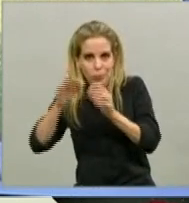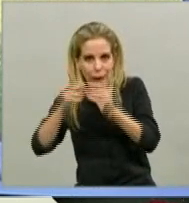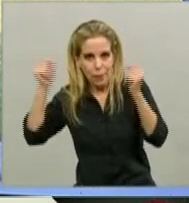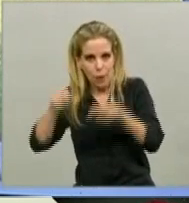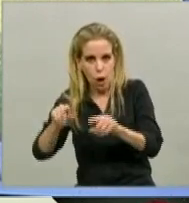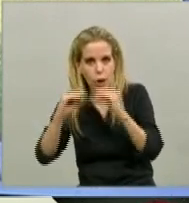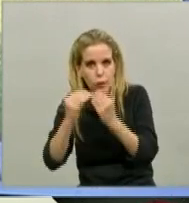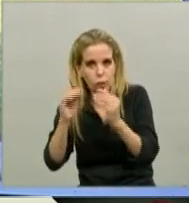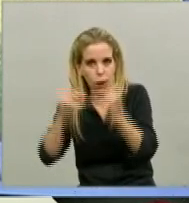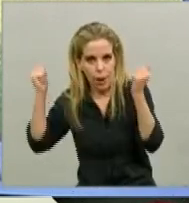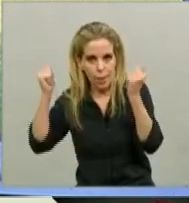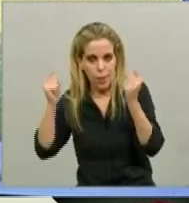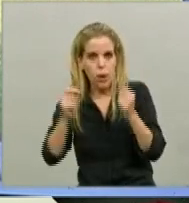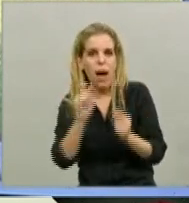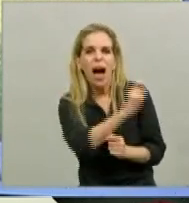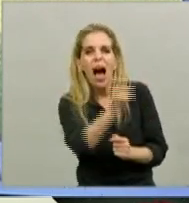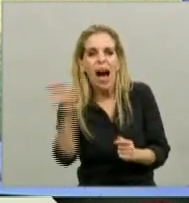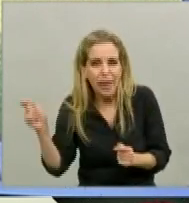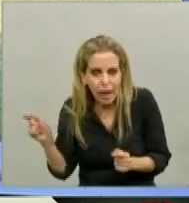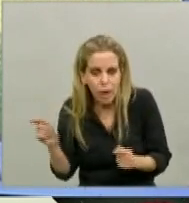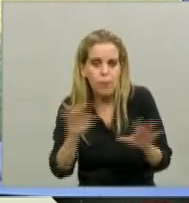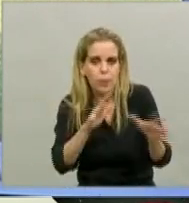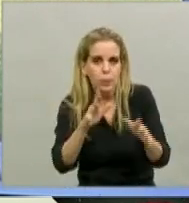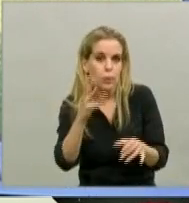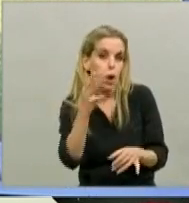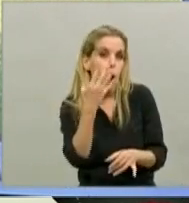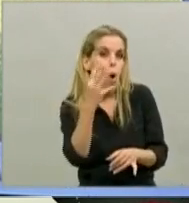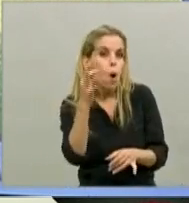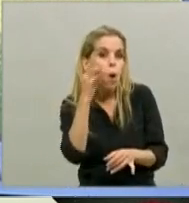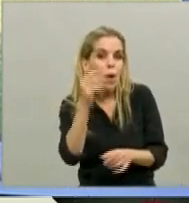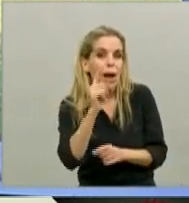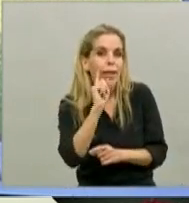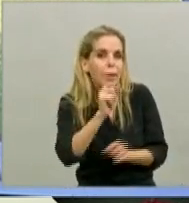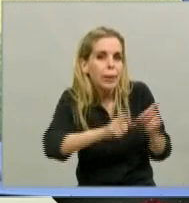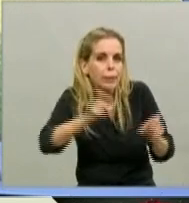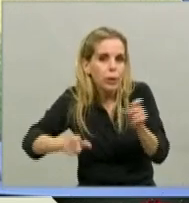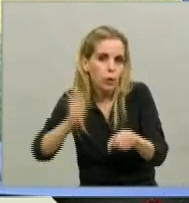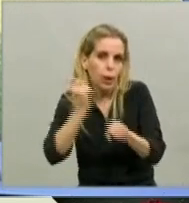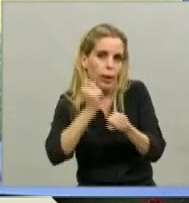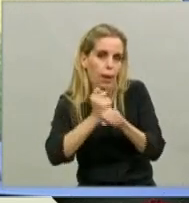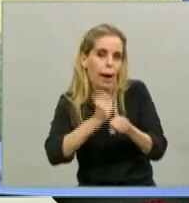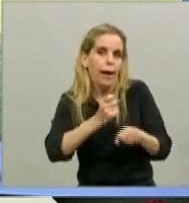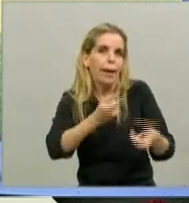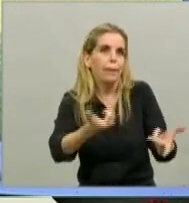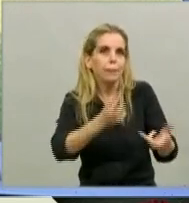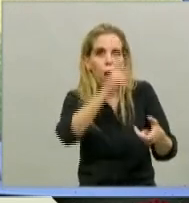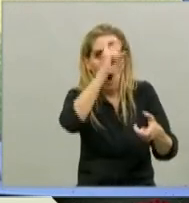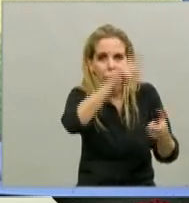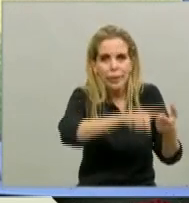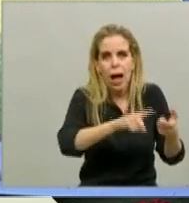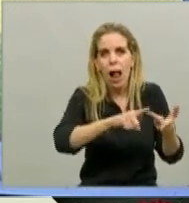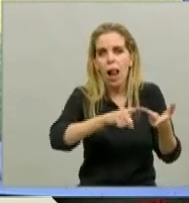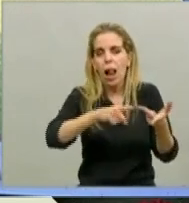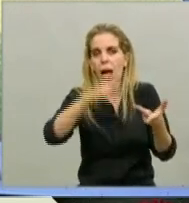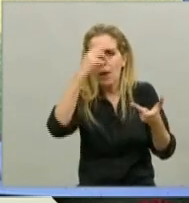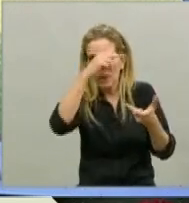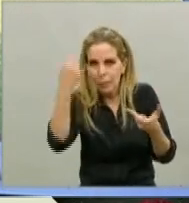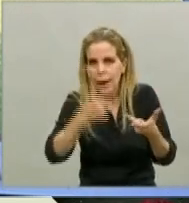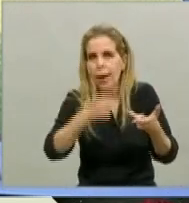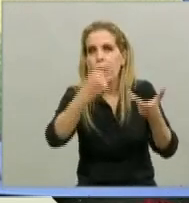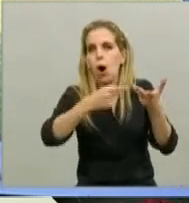a todo el personal de salud, que son más o menos 40.000, y a todos los que trabajan en geriátricos. Eso lo